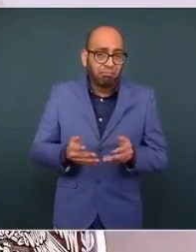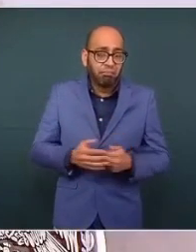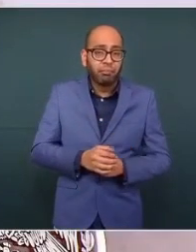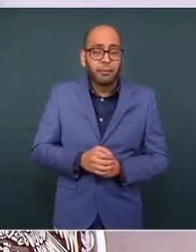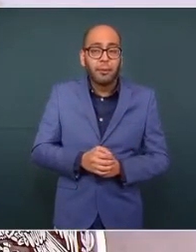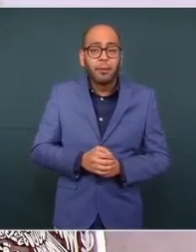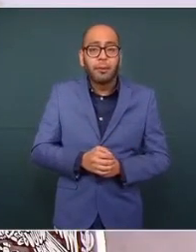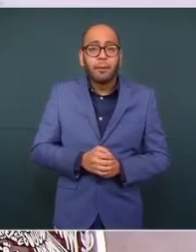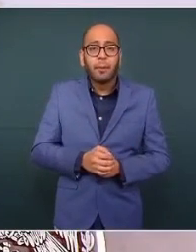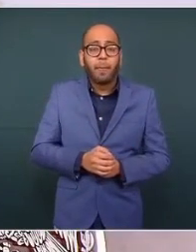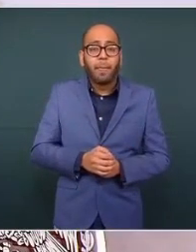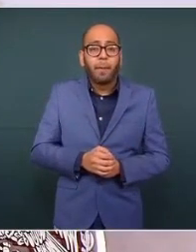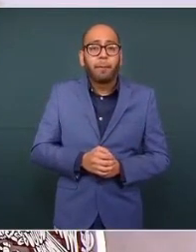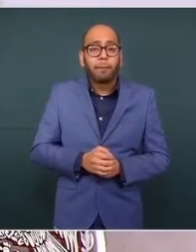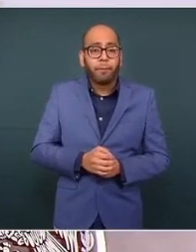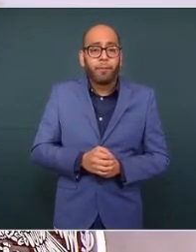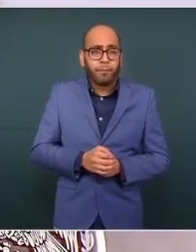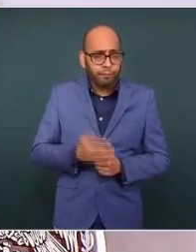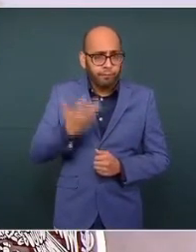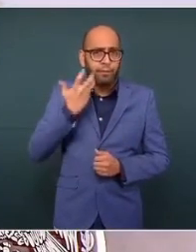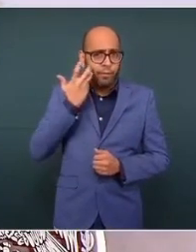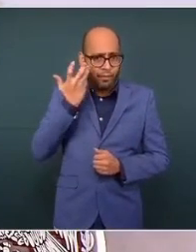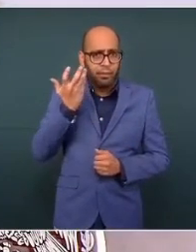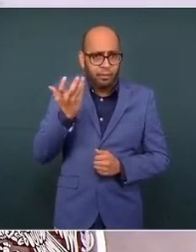Queremos el bien